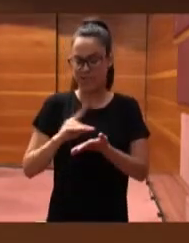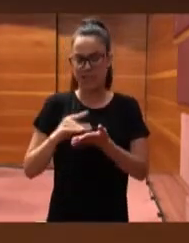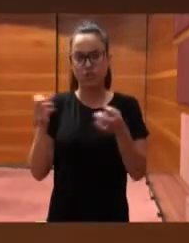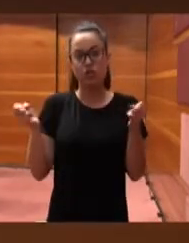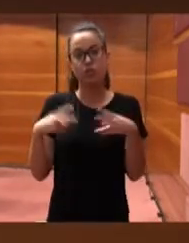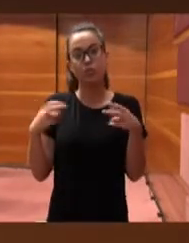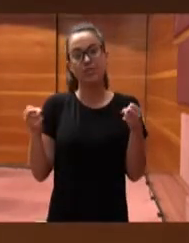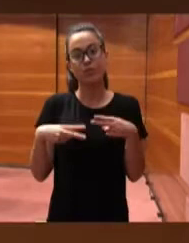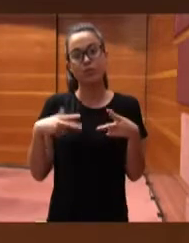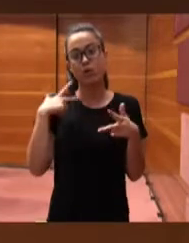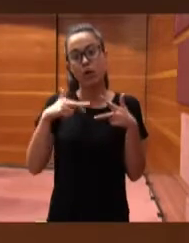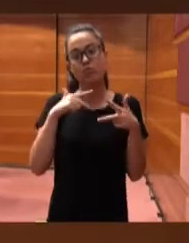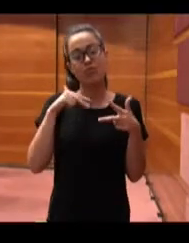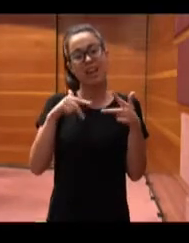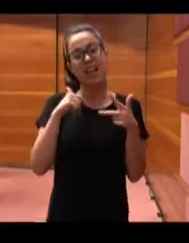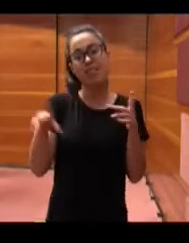al euskera de películas y series.